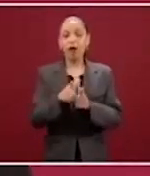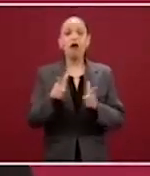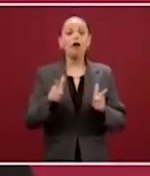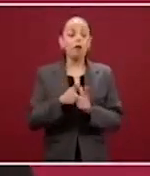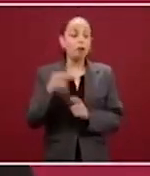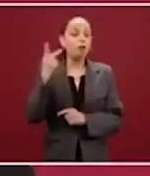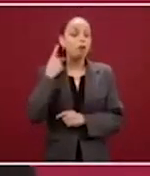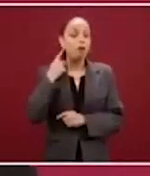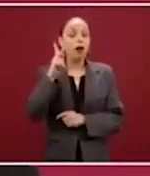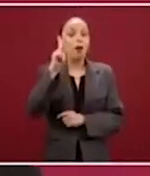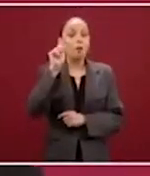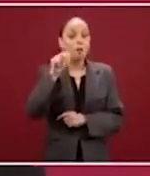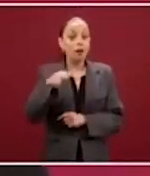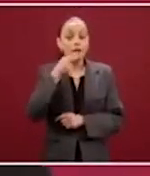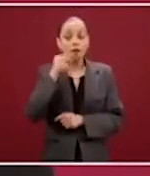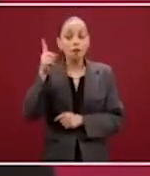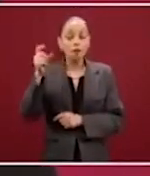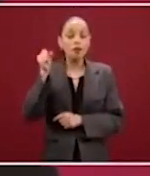un senador,